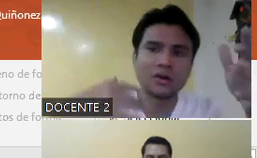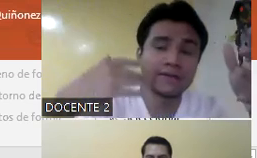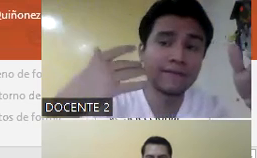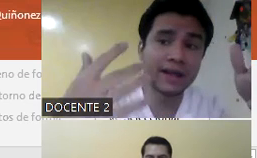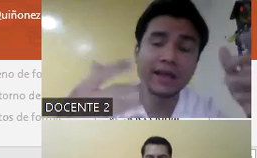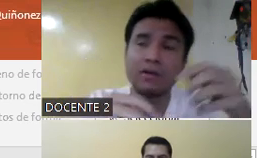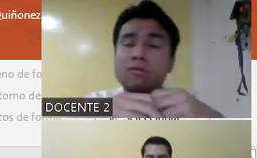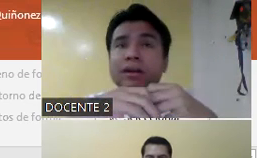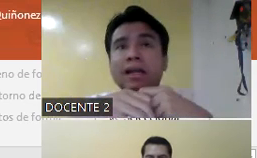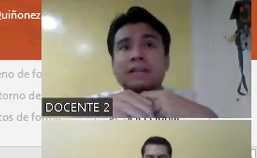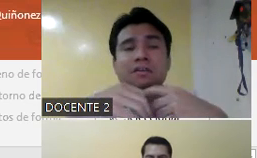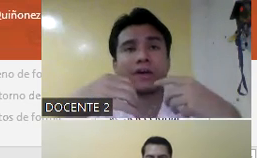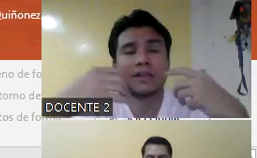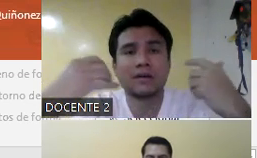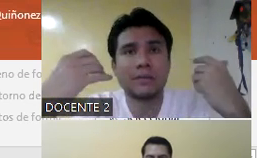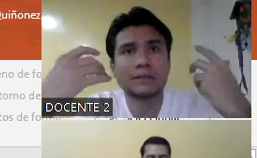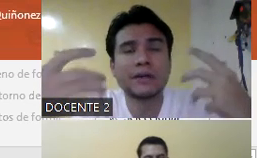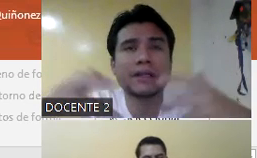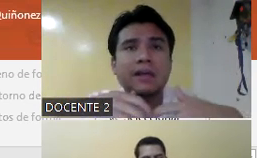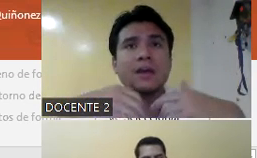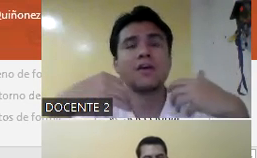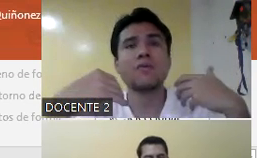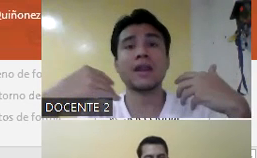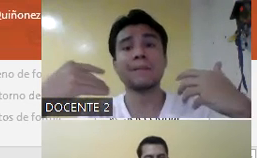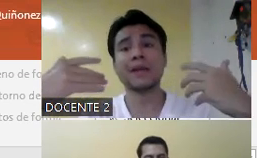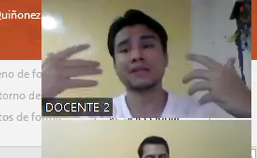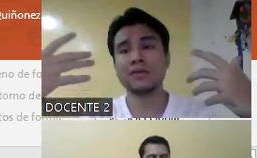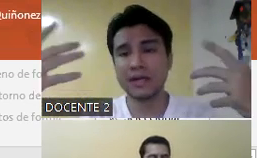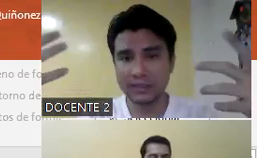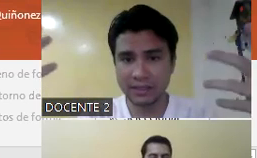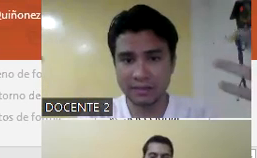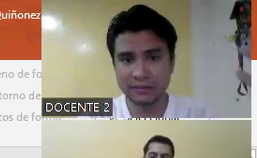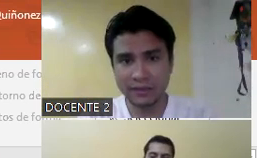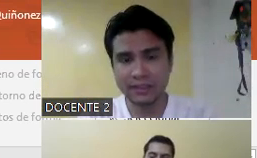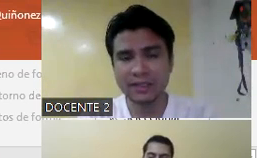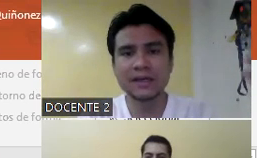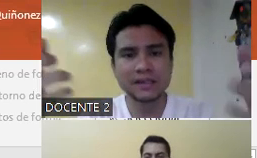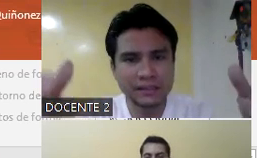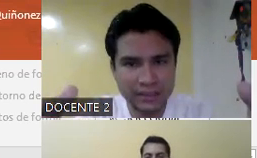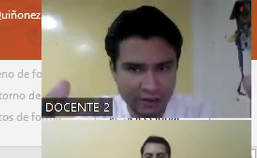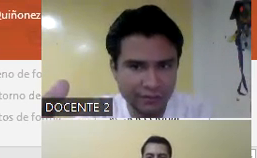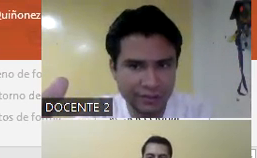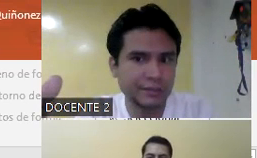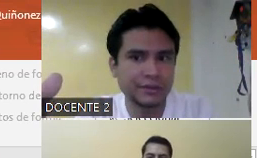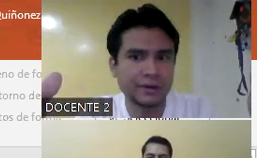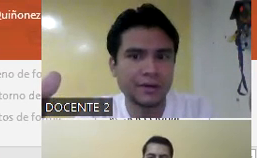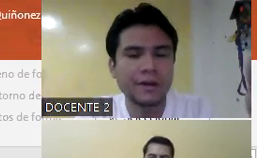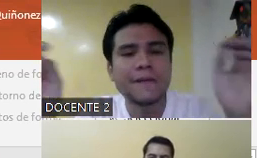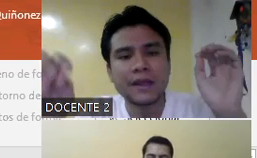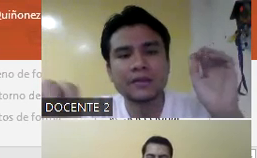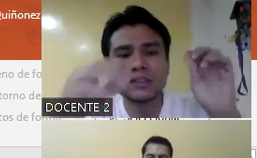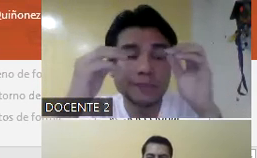determine o lo refleje con un latido cardíaco más fuerte, una presión arterial más fuerte, es de este